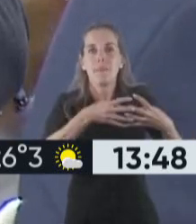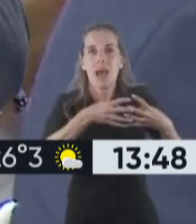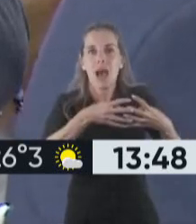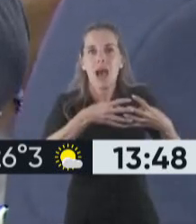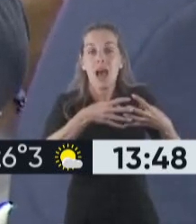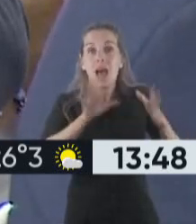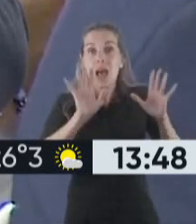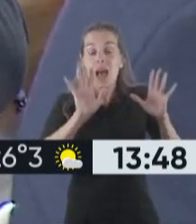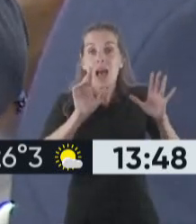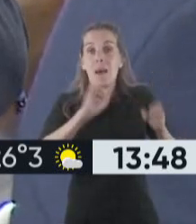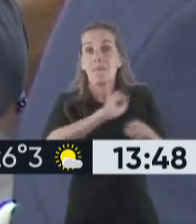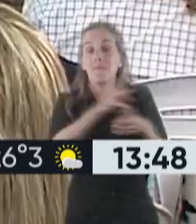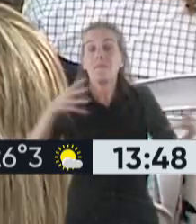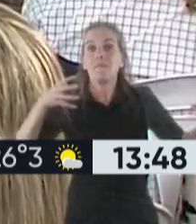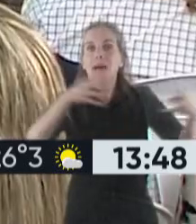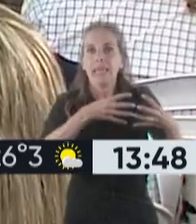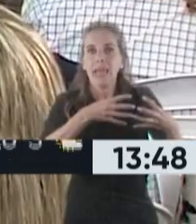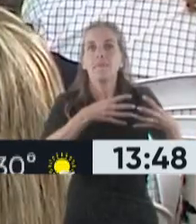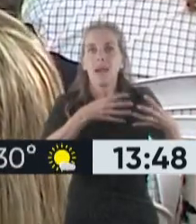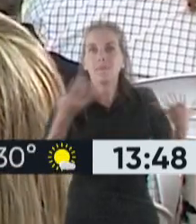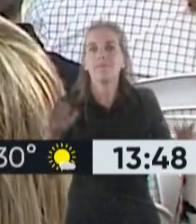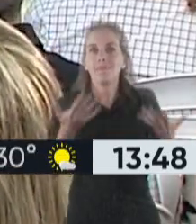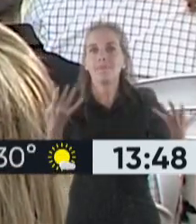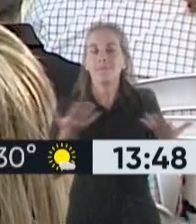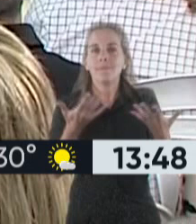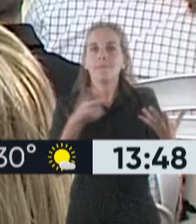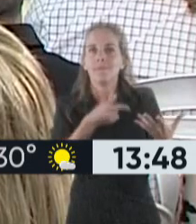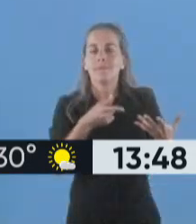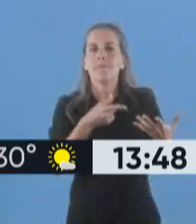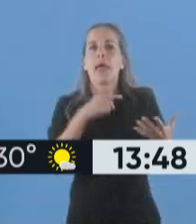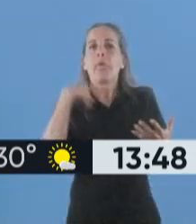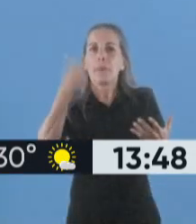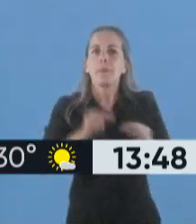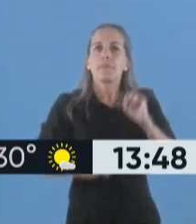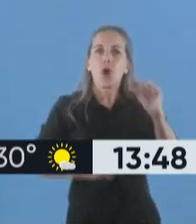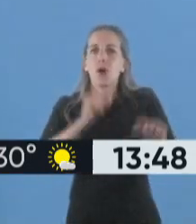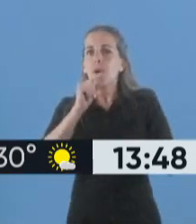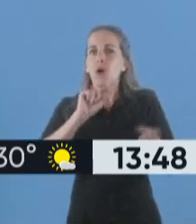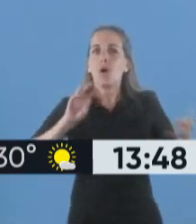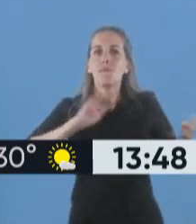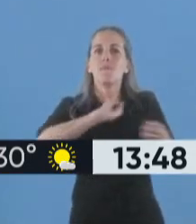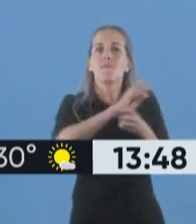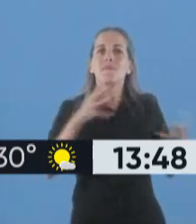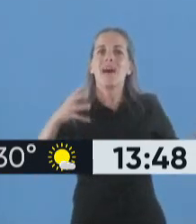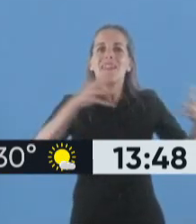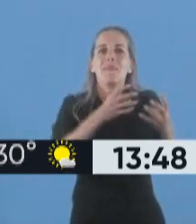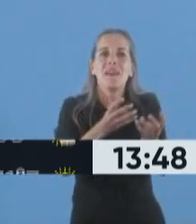Eso no lo esperábamos. Y cuando la pandemia estaba superándose, lo que no esperábamos es que apareciera una guerra